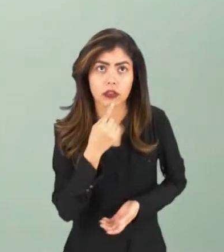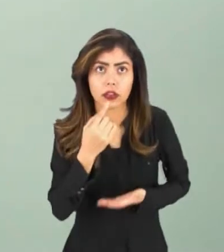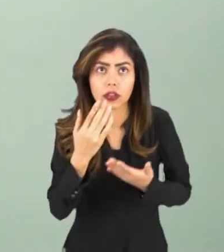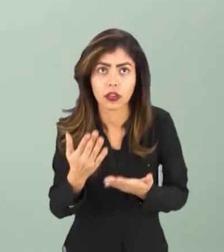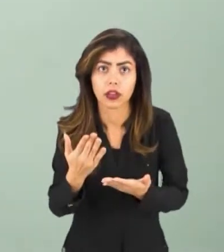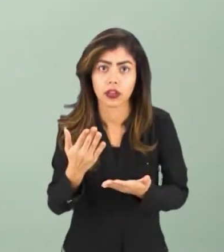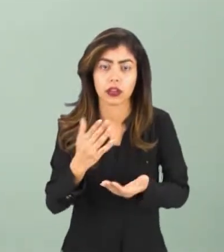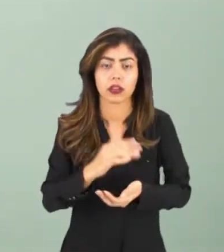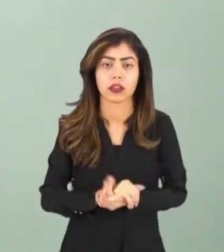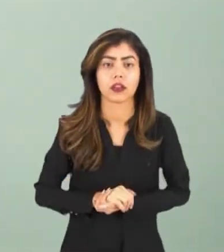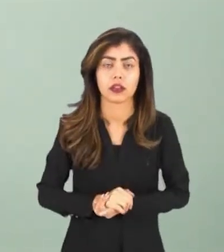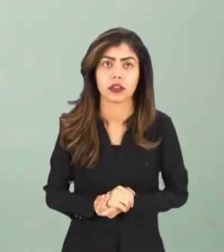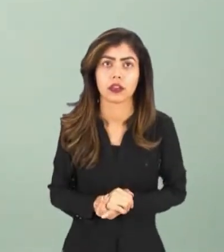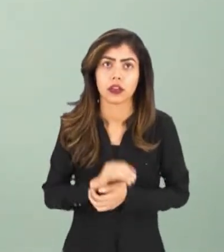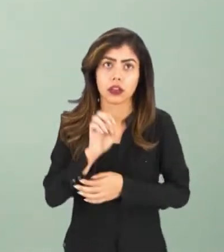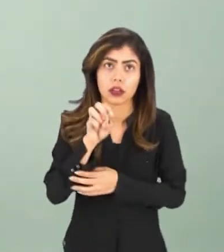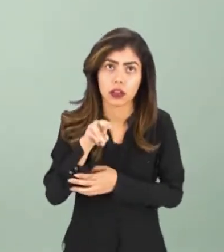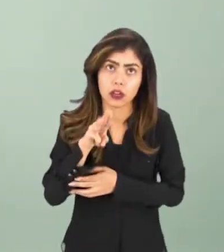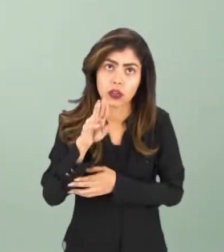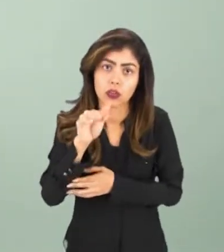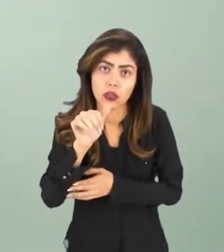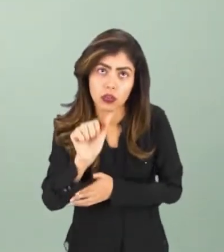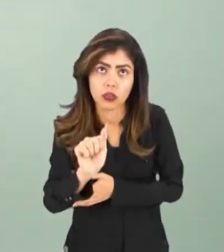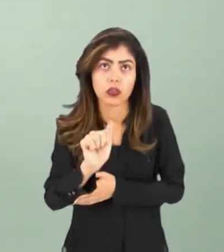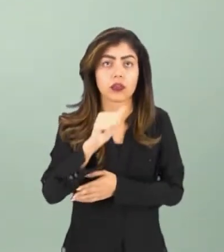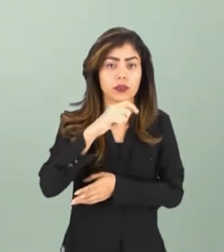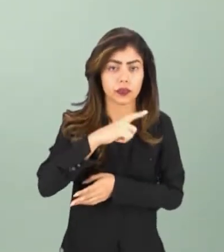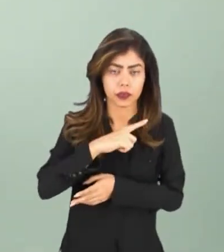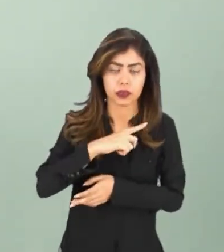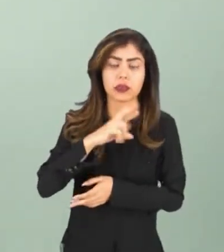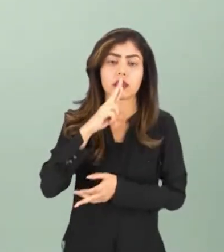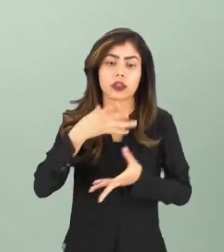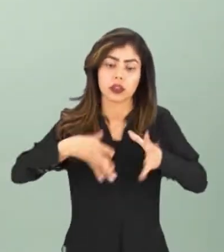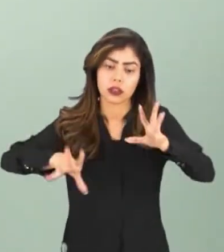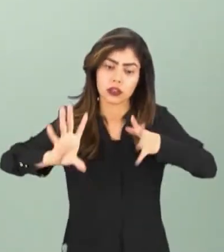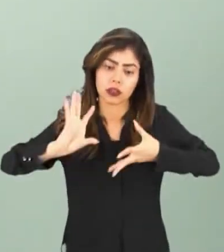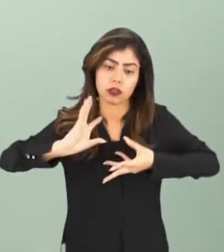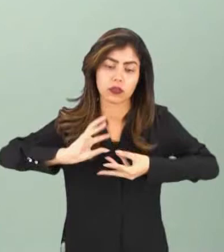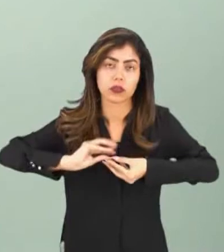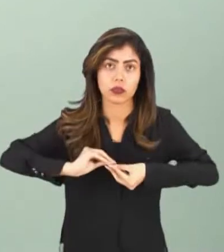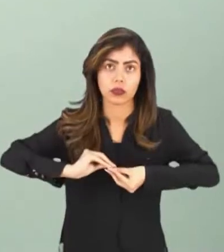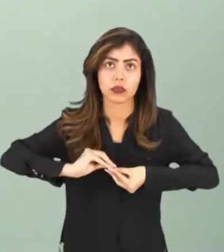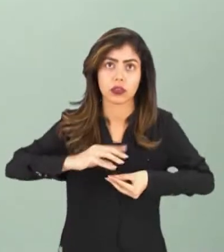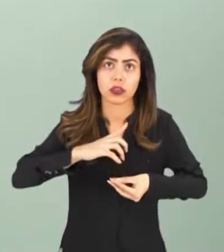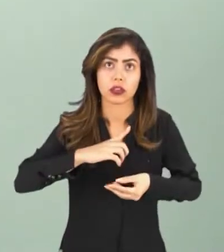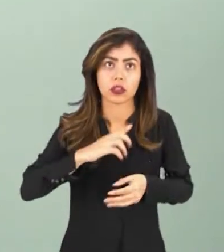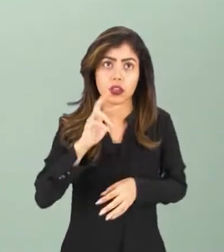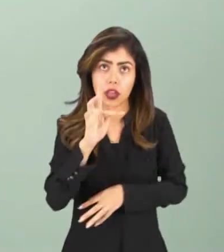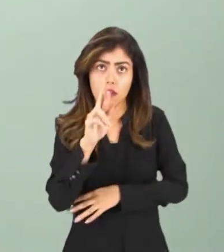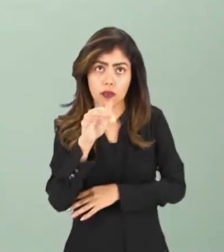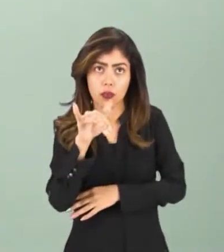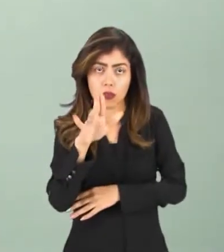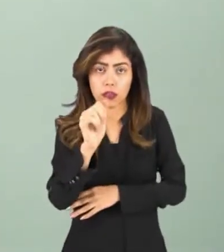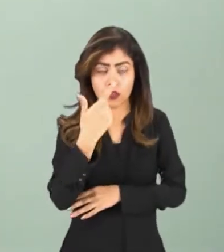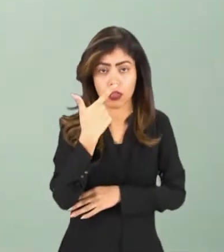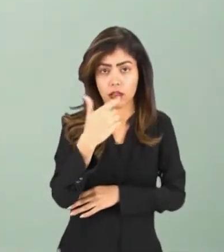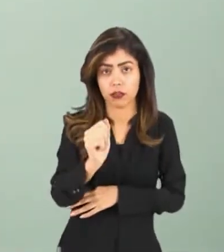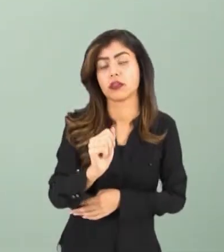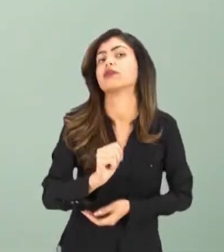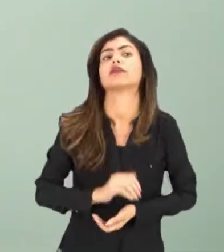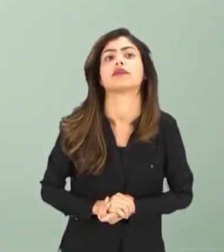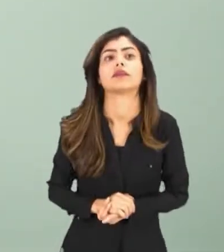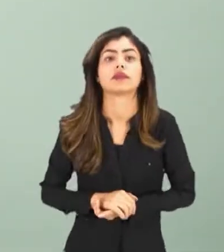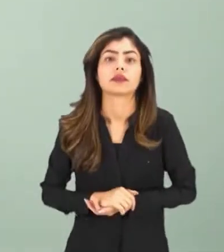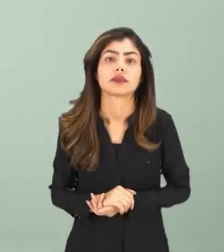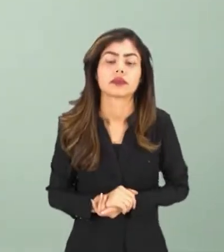esa imagen en suma o seis resumido suponía formulación lingüística